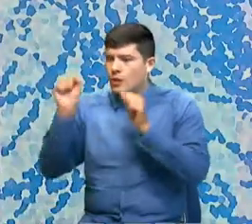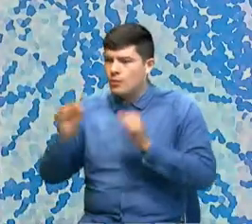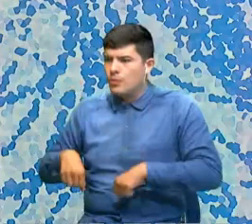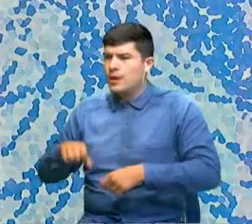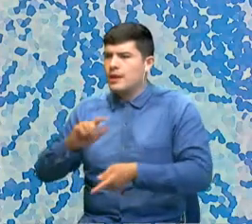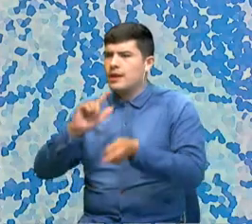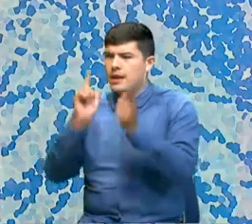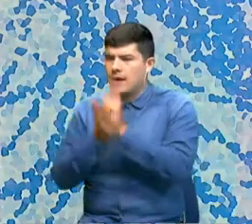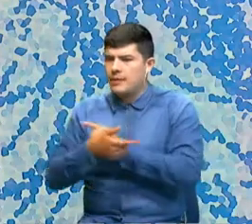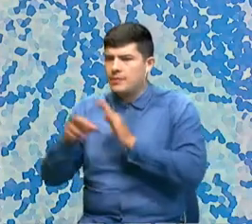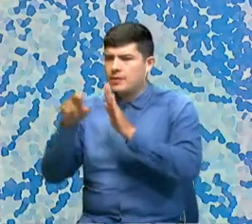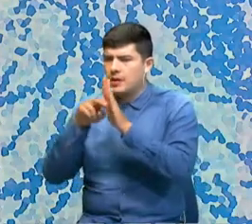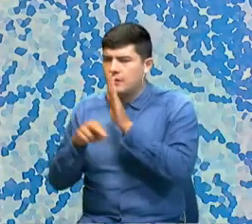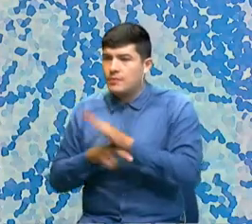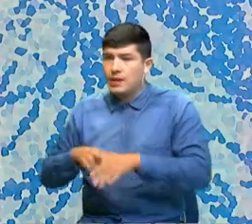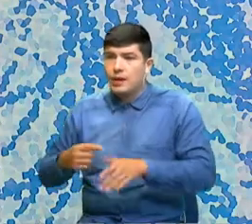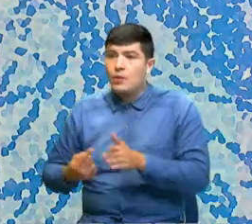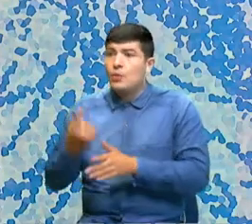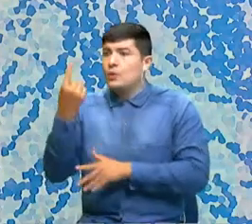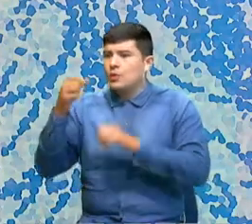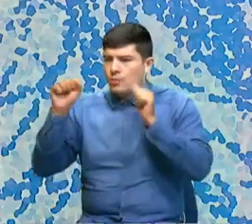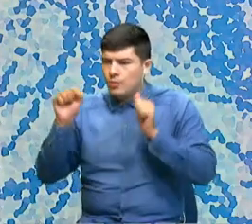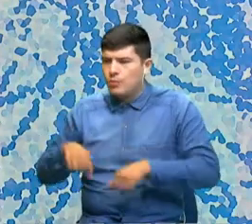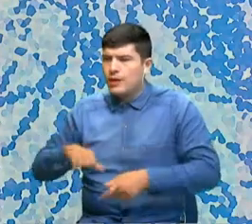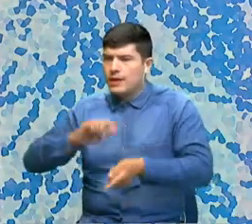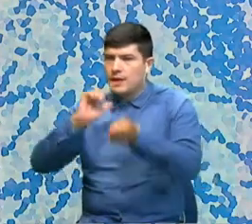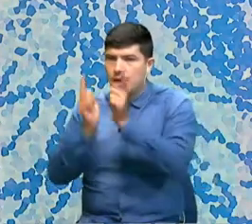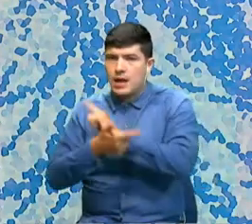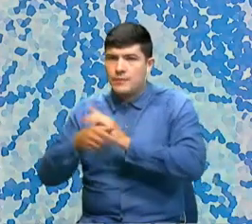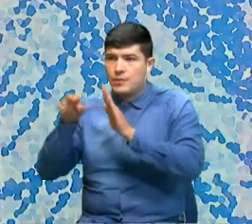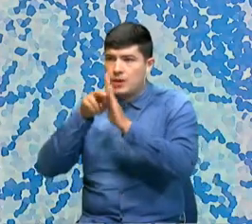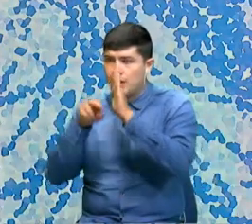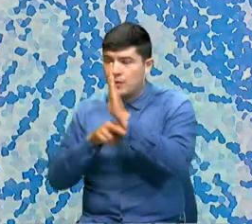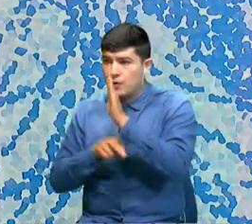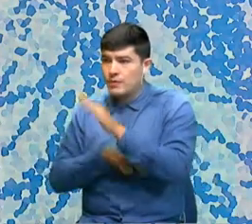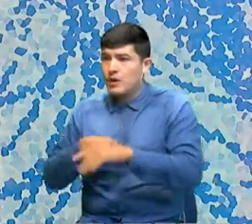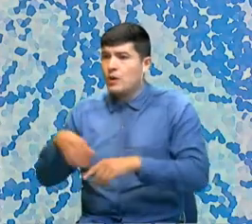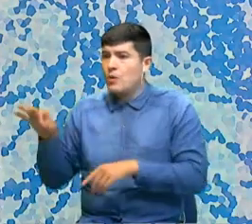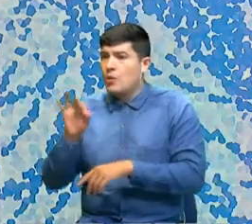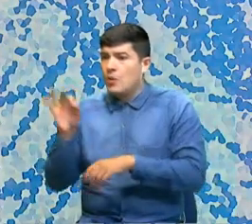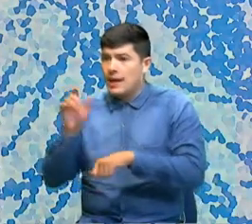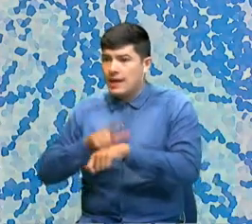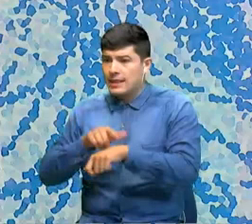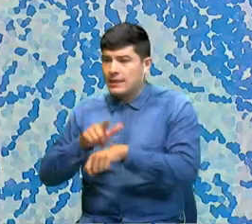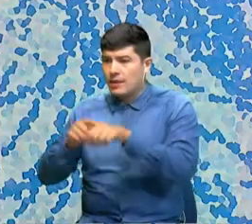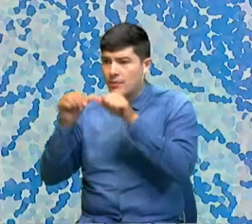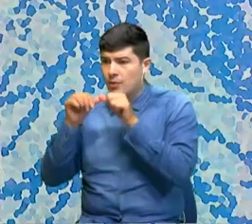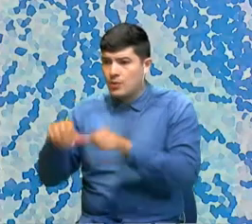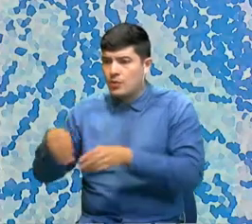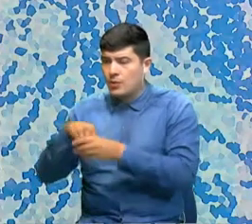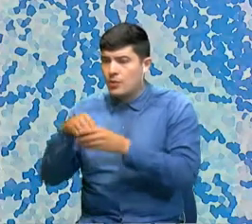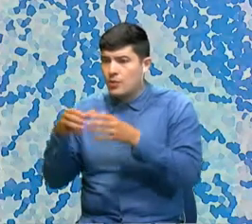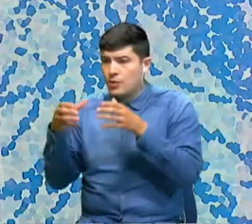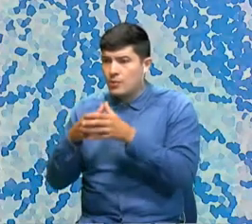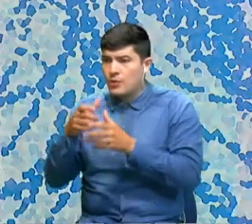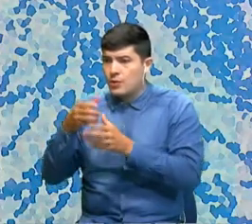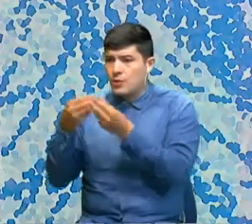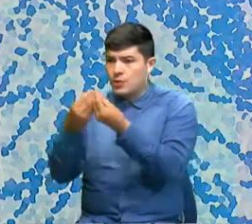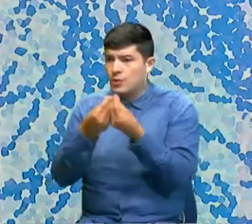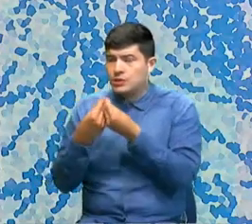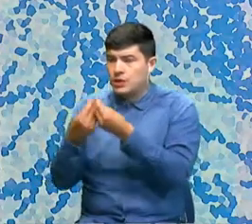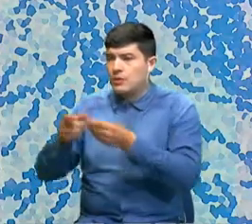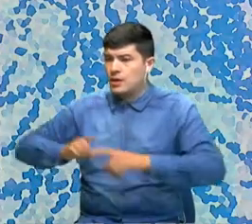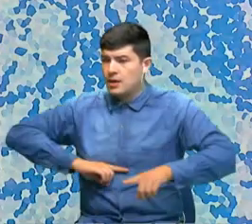reglamentar, volvemos a decir, el único que puede reglamentar el tiempo de duración de los miembros del Consejo de